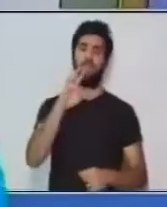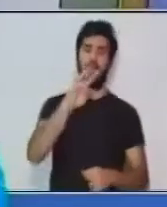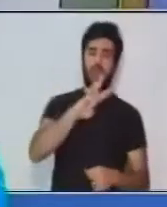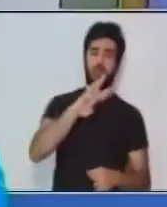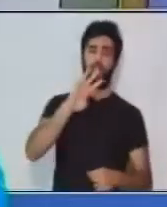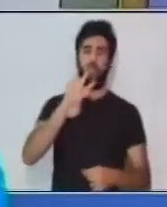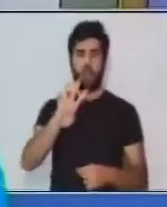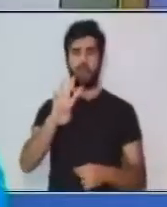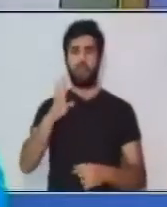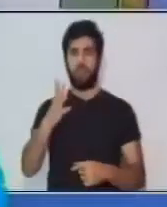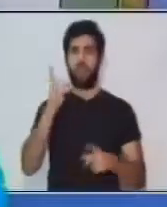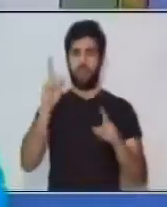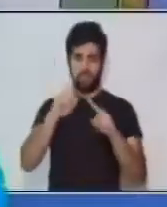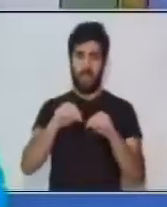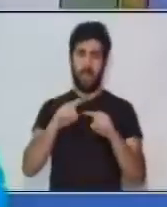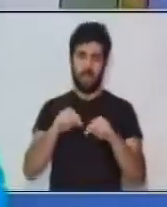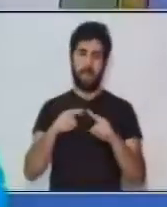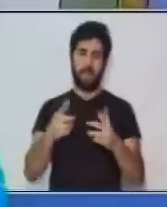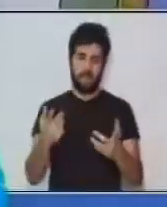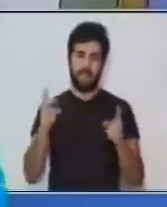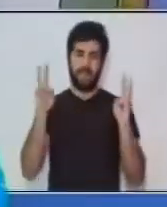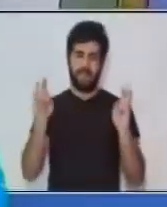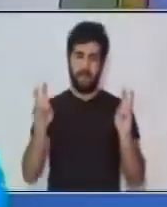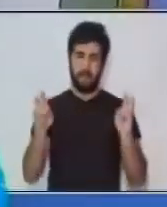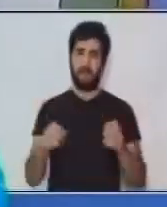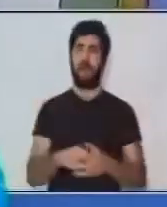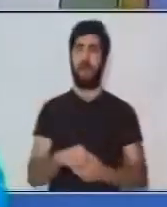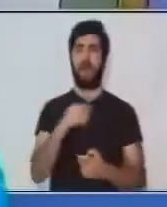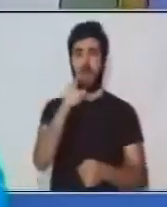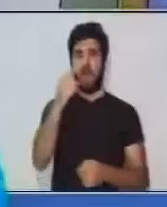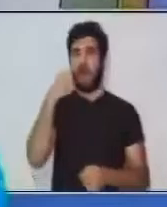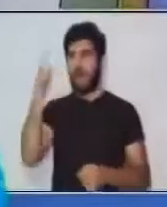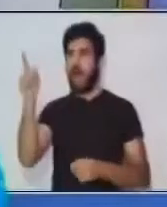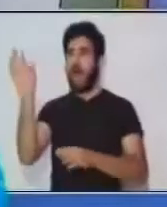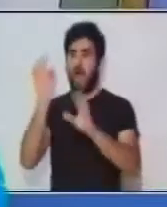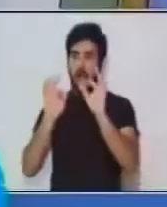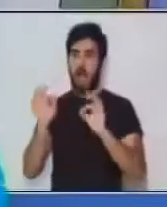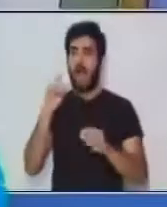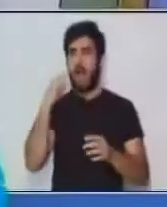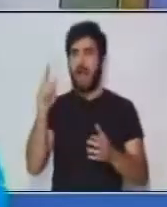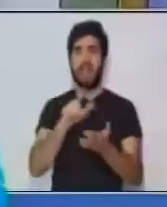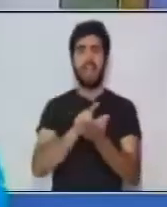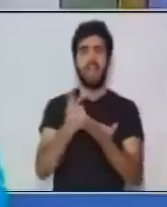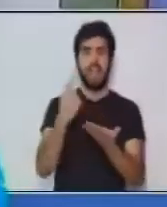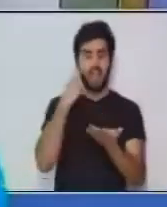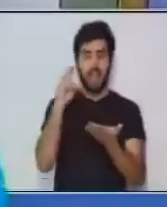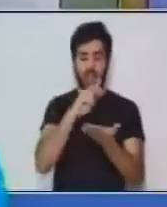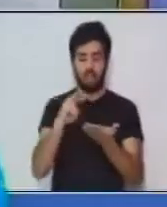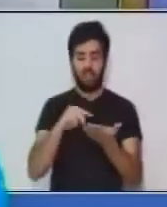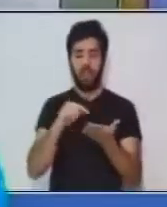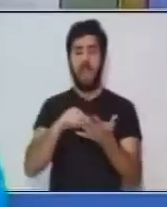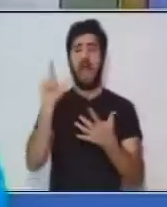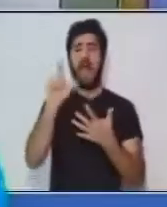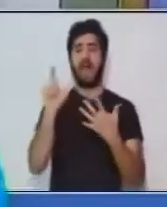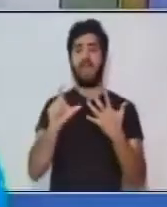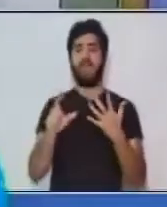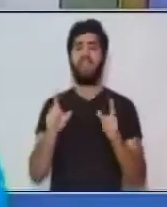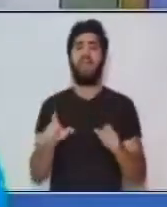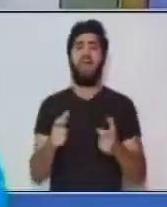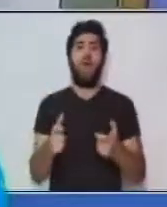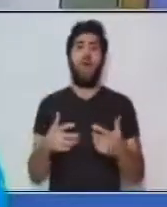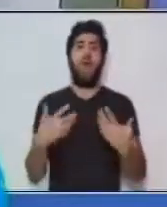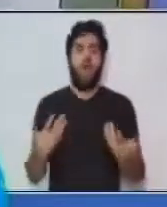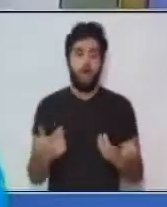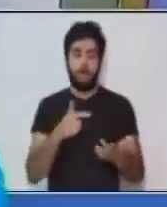web del mismo tema, y usted ahí puede identificar con base en la lectura qué características de cada página web o qué es lo que